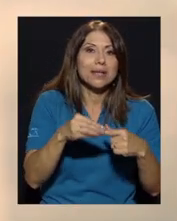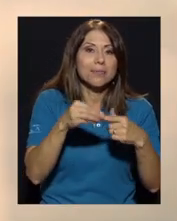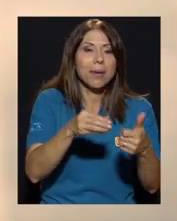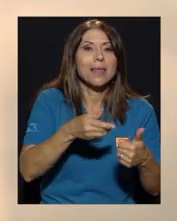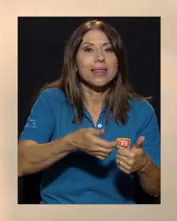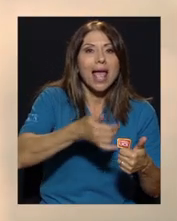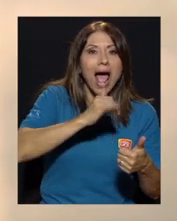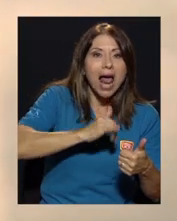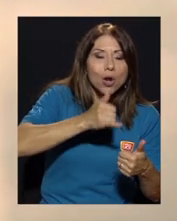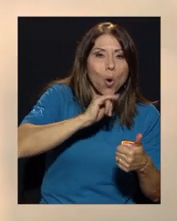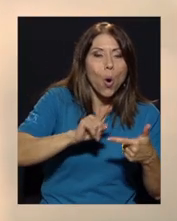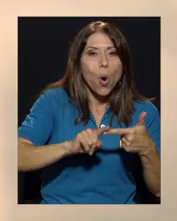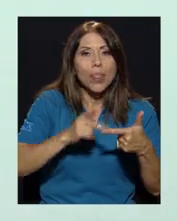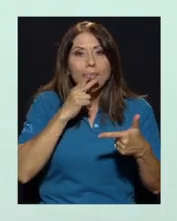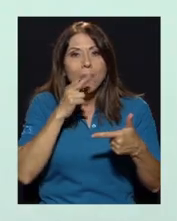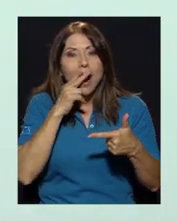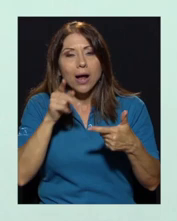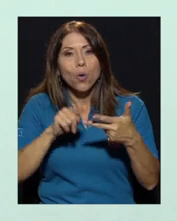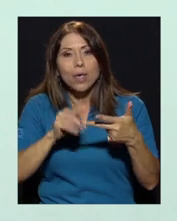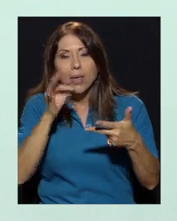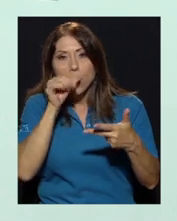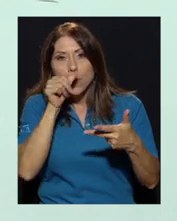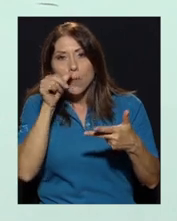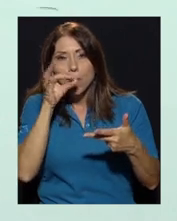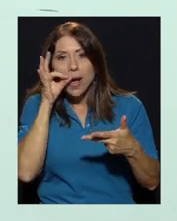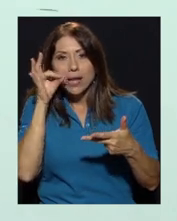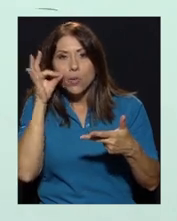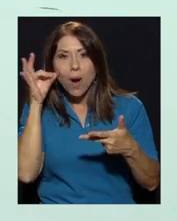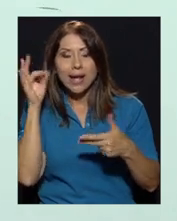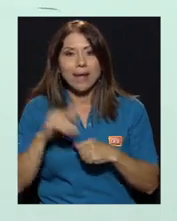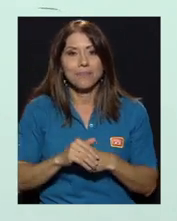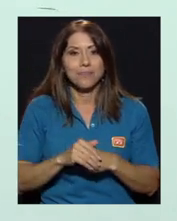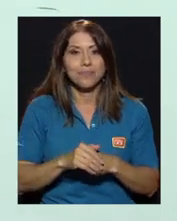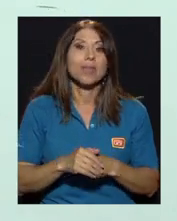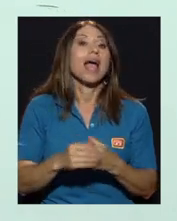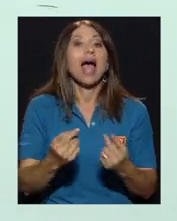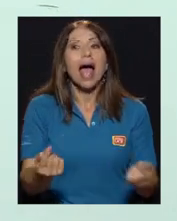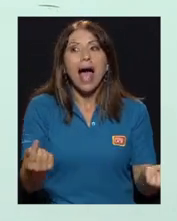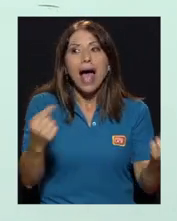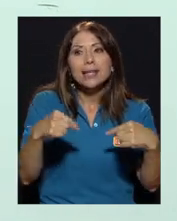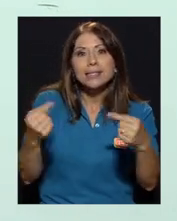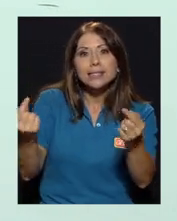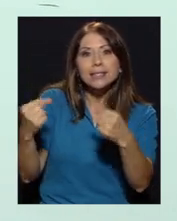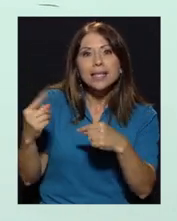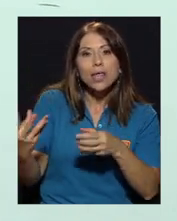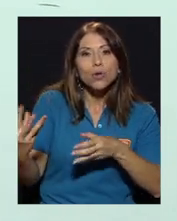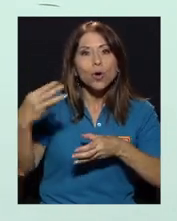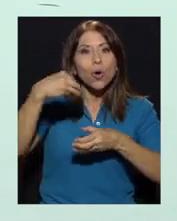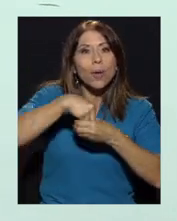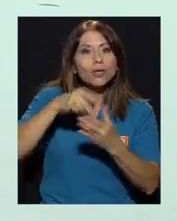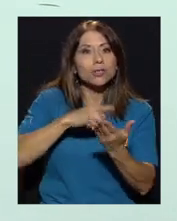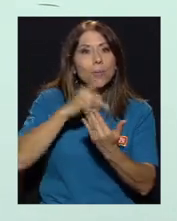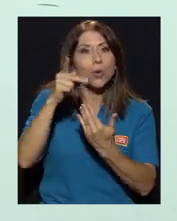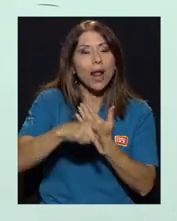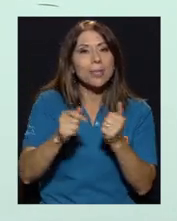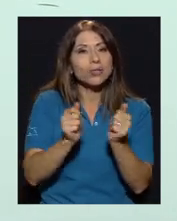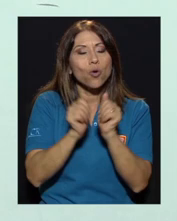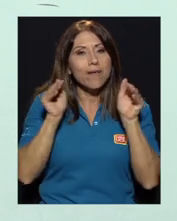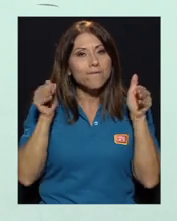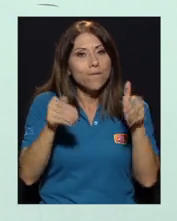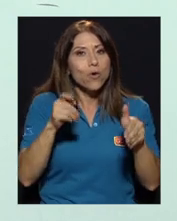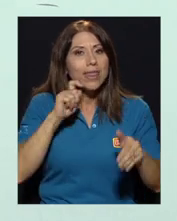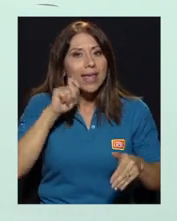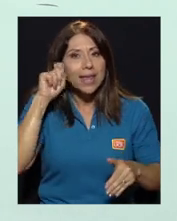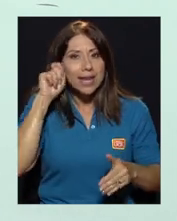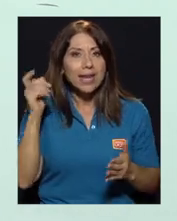marihuana. Asistiendo e incorporándose a programas que tengan el enfoque de género, ¿verdad?, como su base principal,